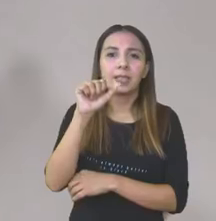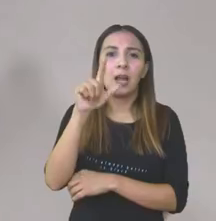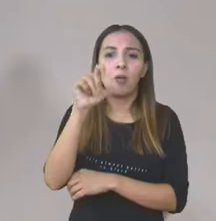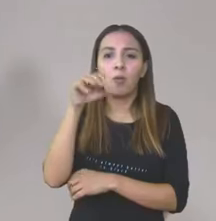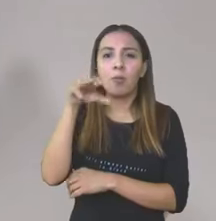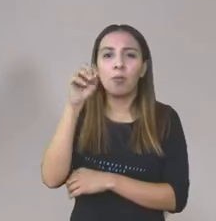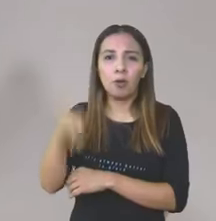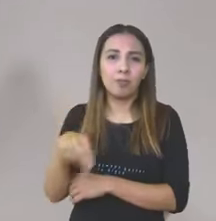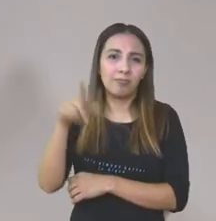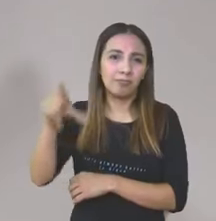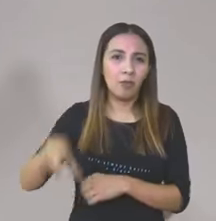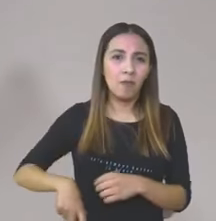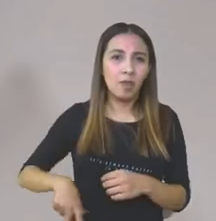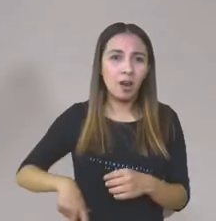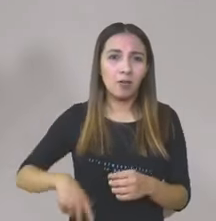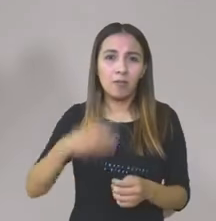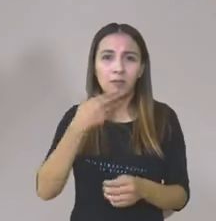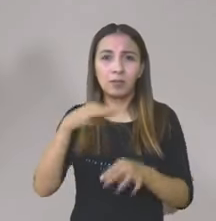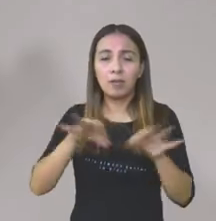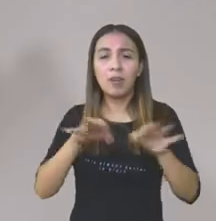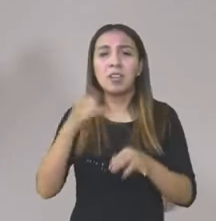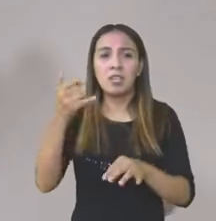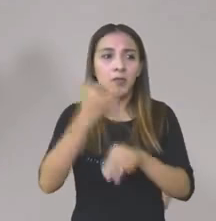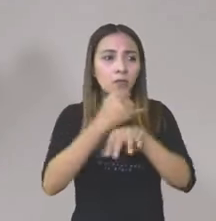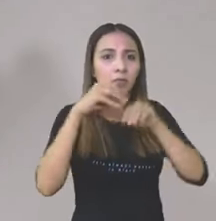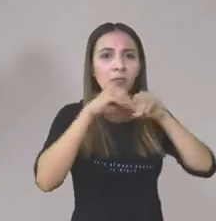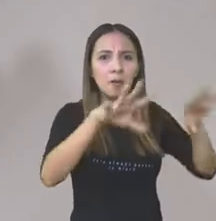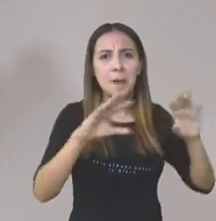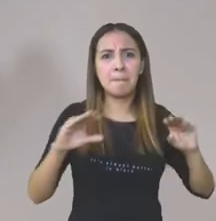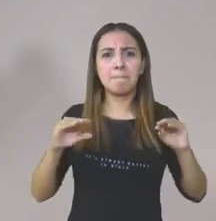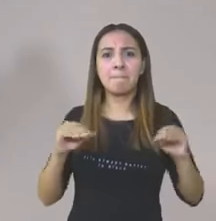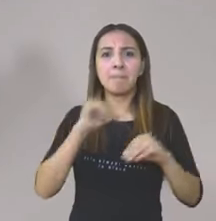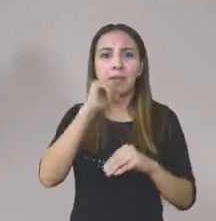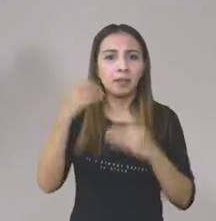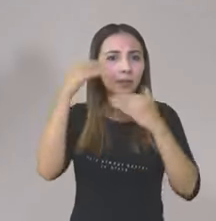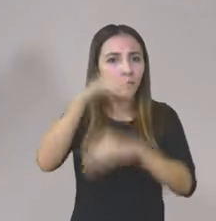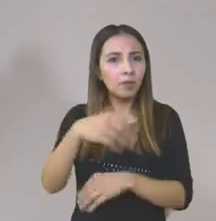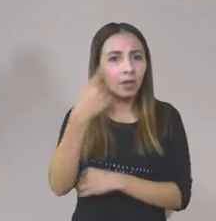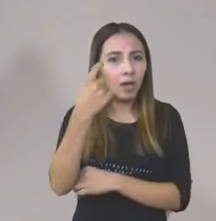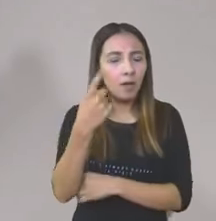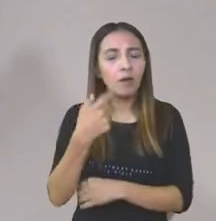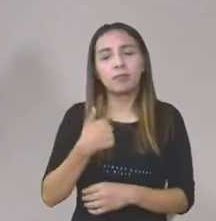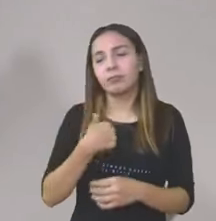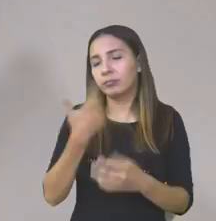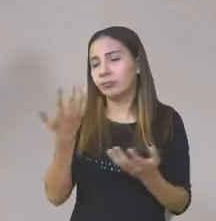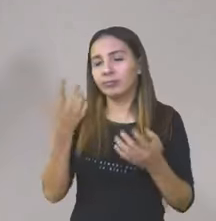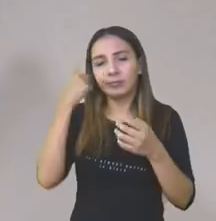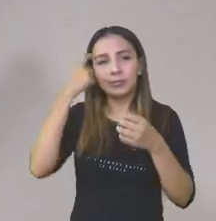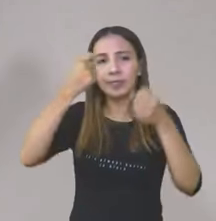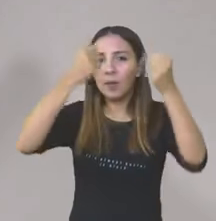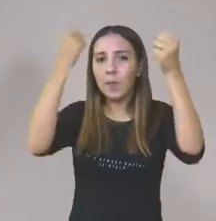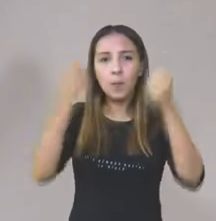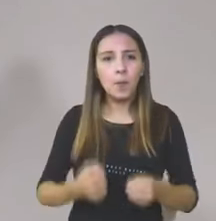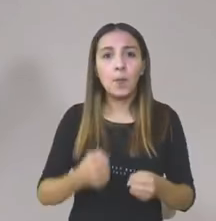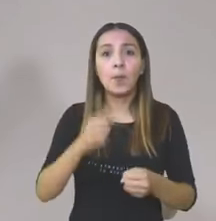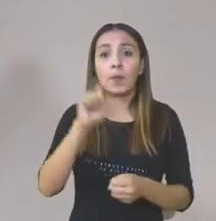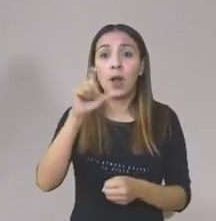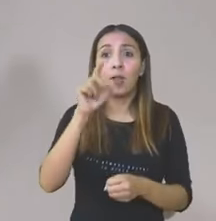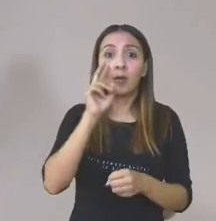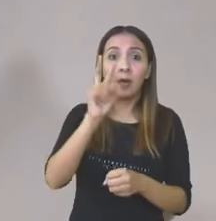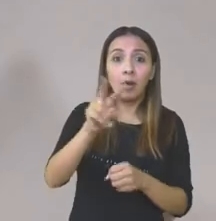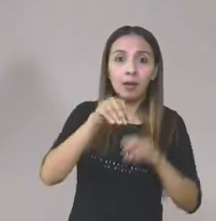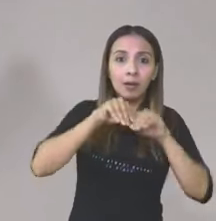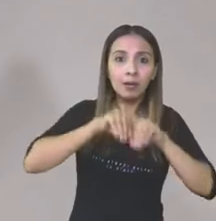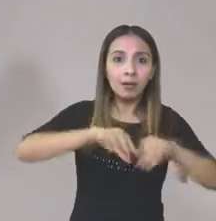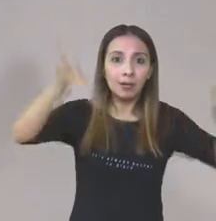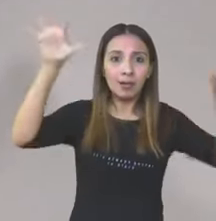mucho menos informan a la sociedad la situación del agua. Sin duda, y como siempre pasa, que una vez que lean esta publicación o